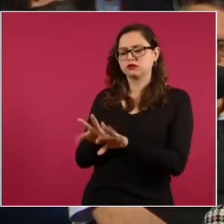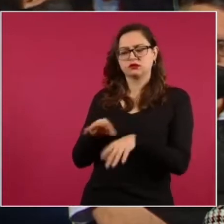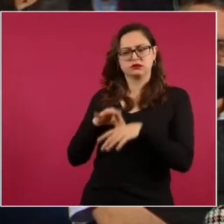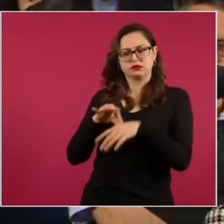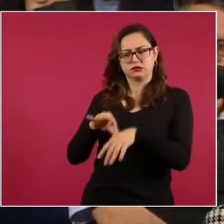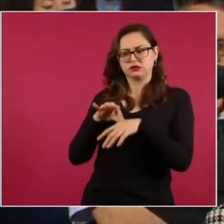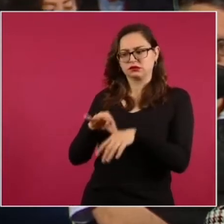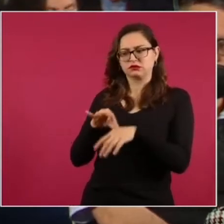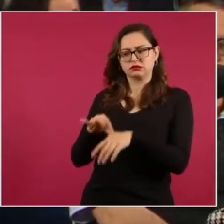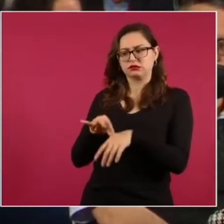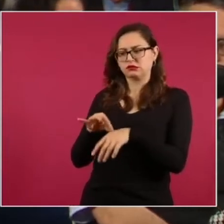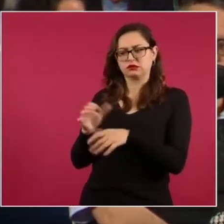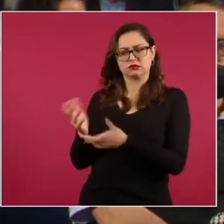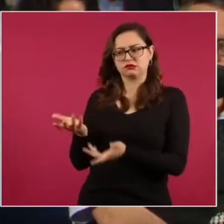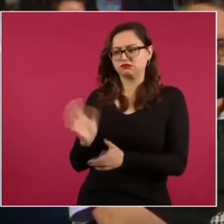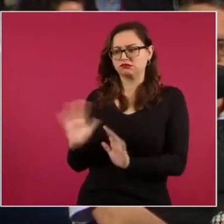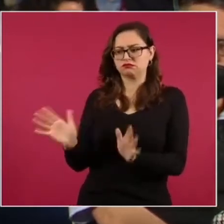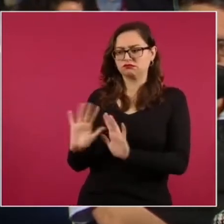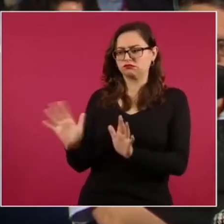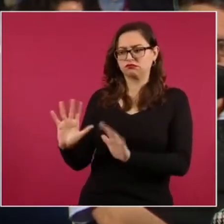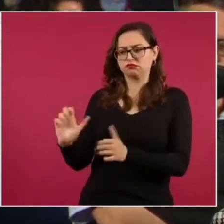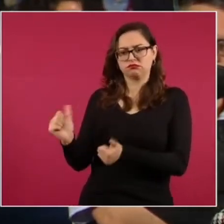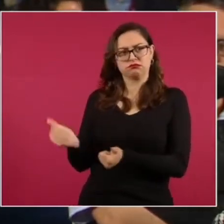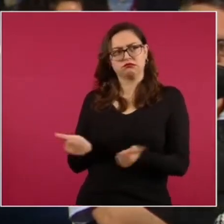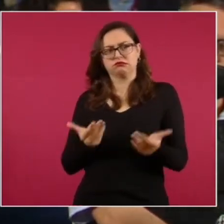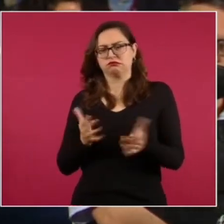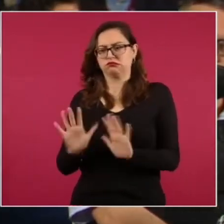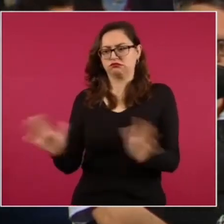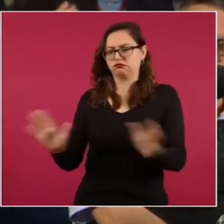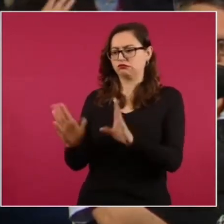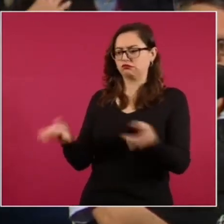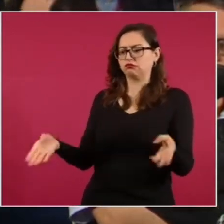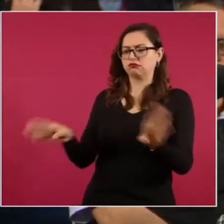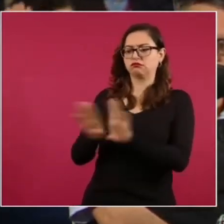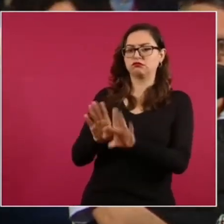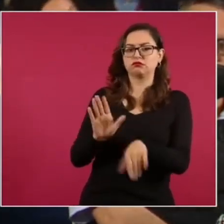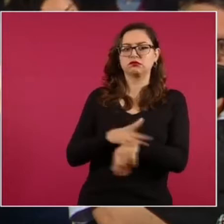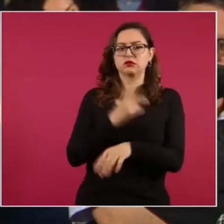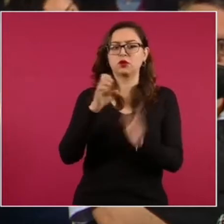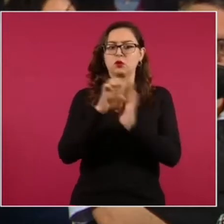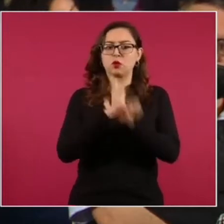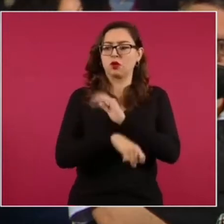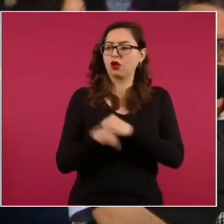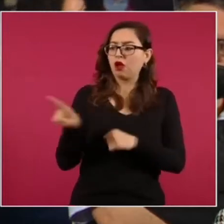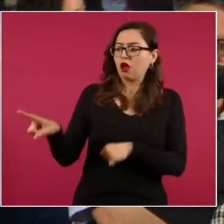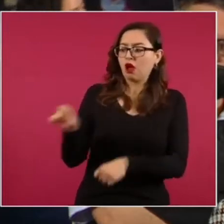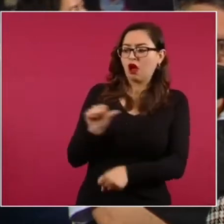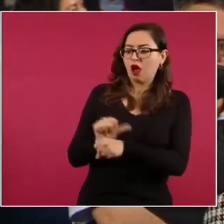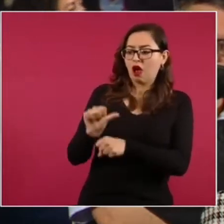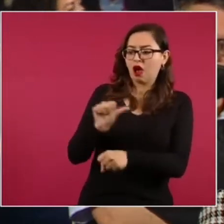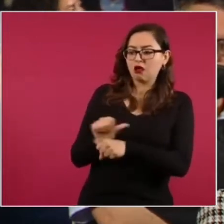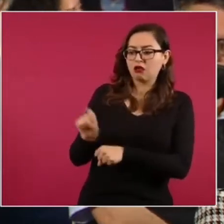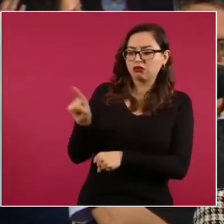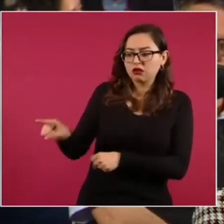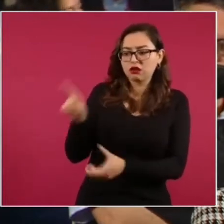carne, porque Argentina pues es una zona vedada porque tiene fiebre